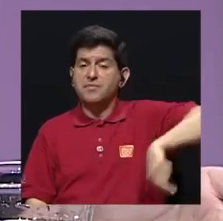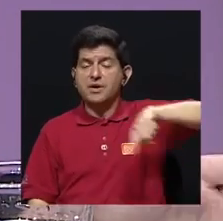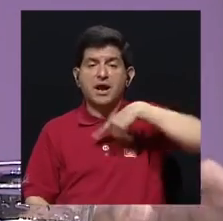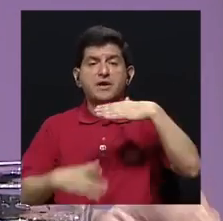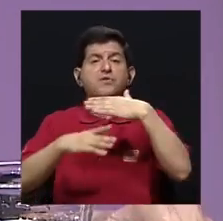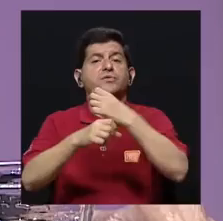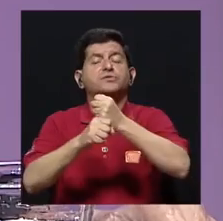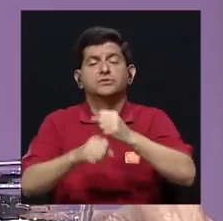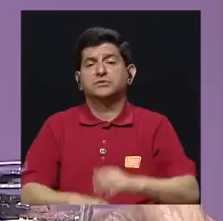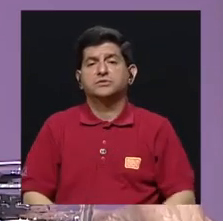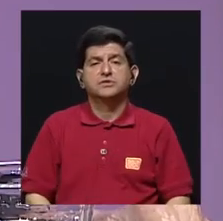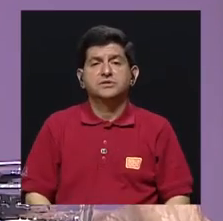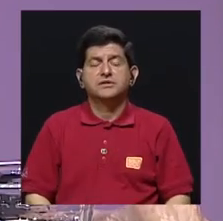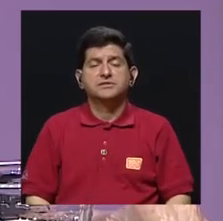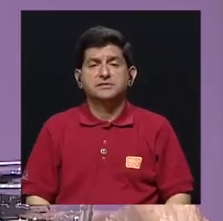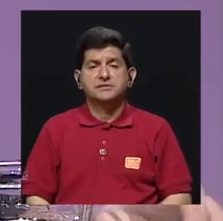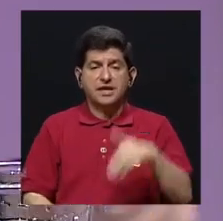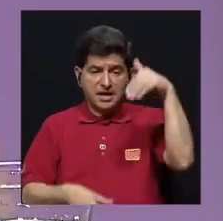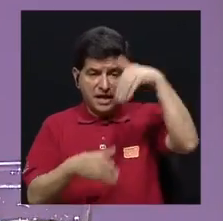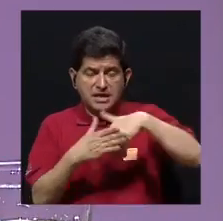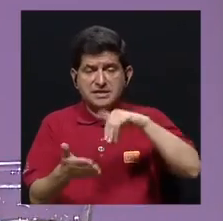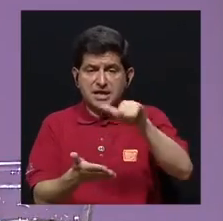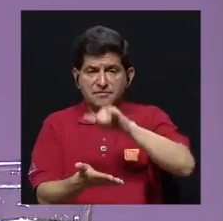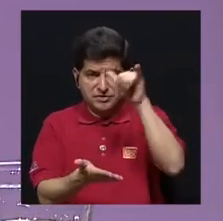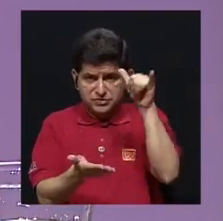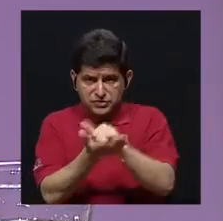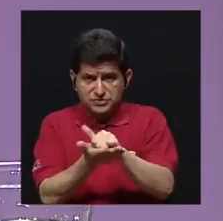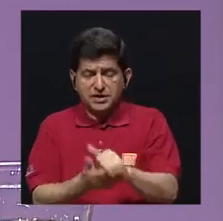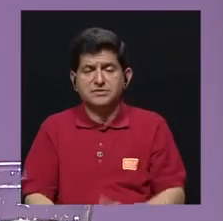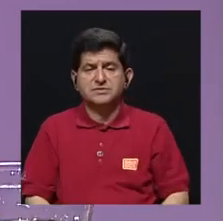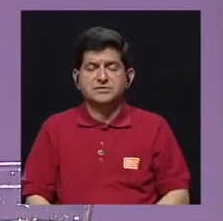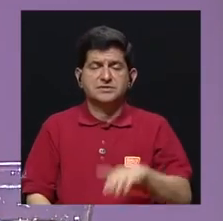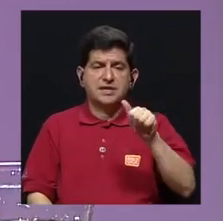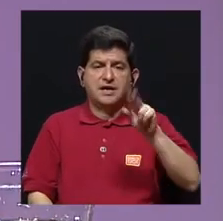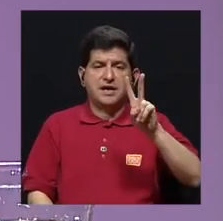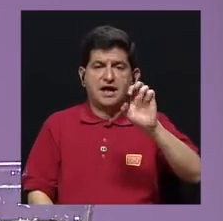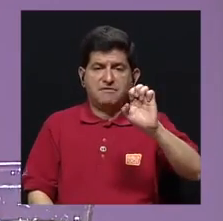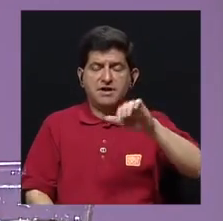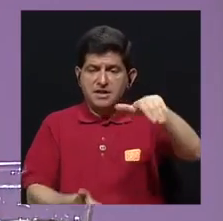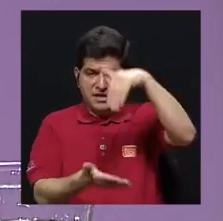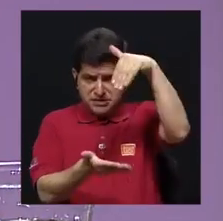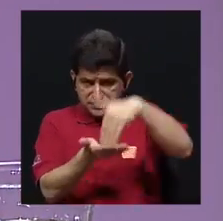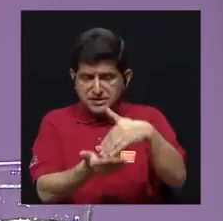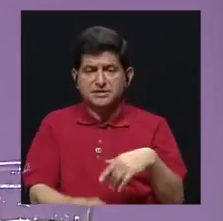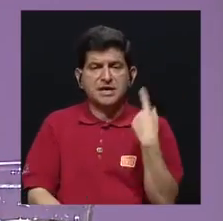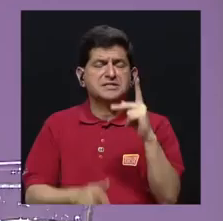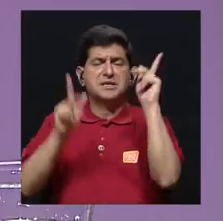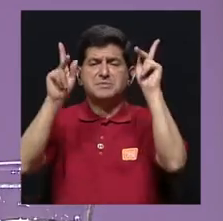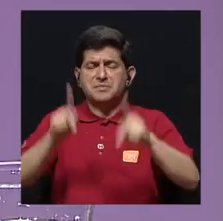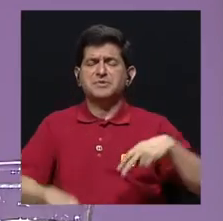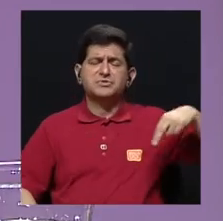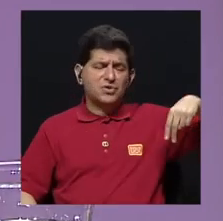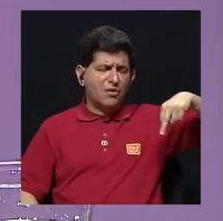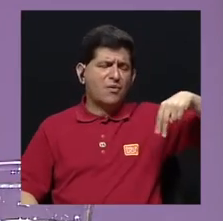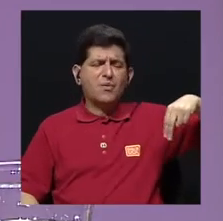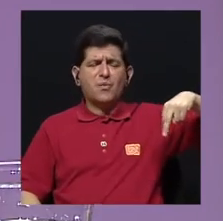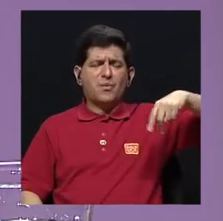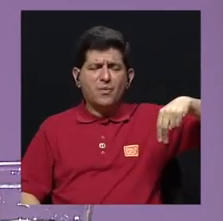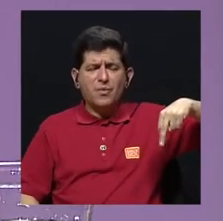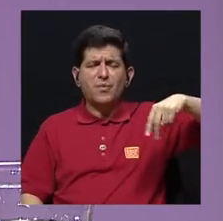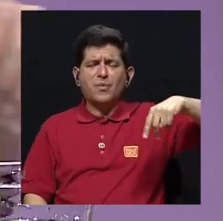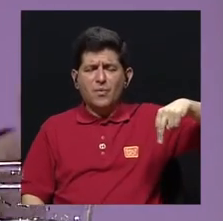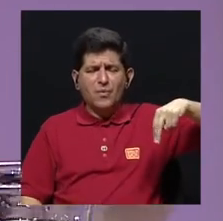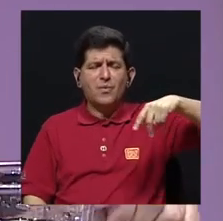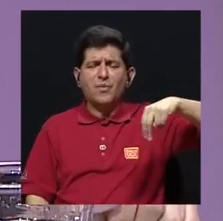Avenida Central, y siempre la gente va caminando muy rápido, siempre para sus trabajos o vienen para sus